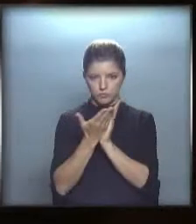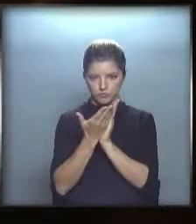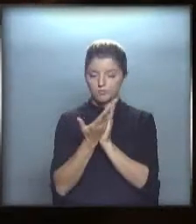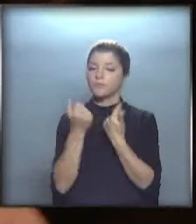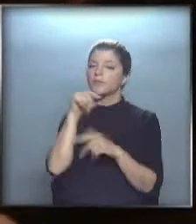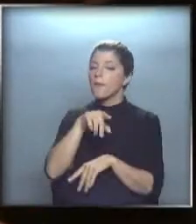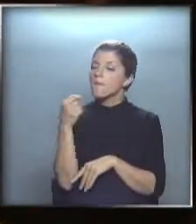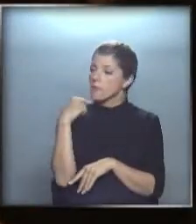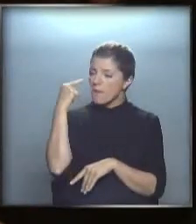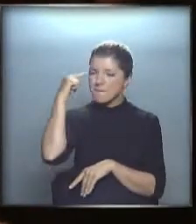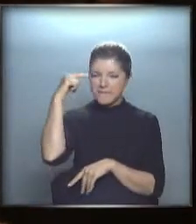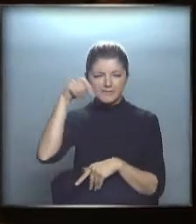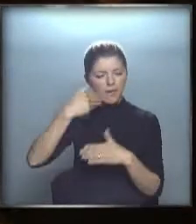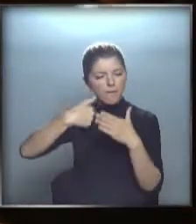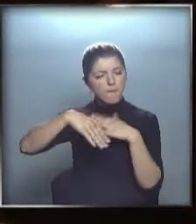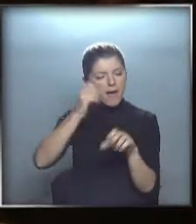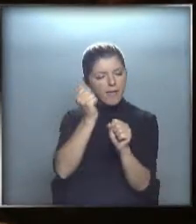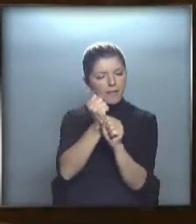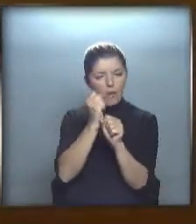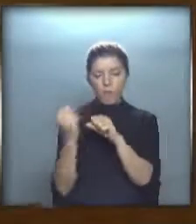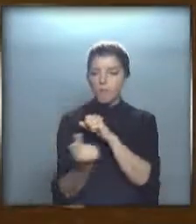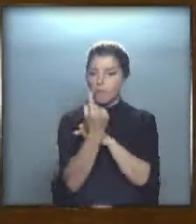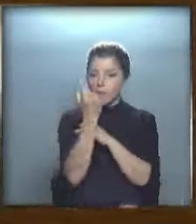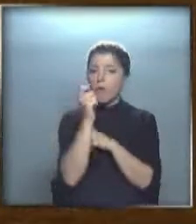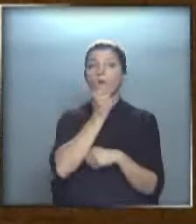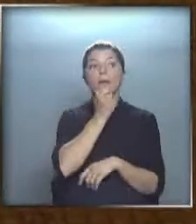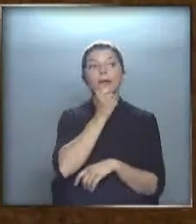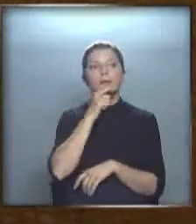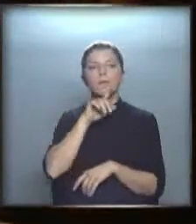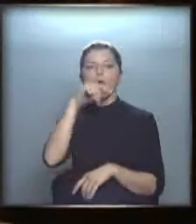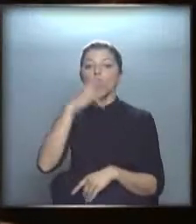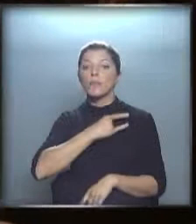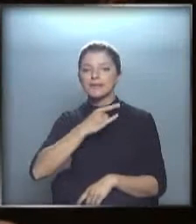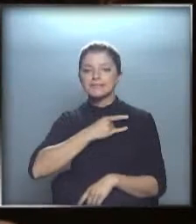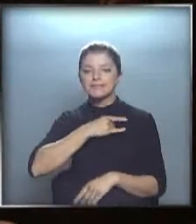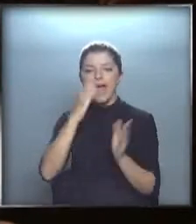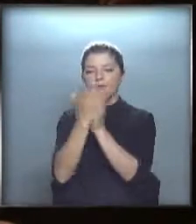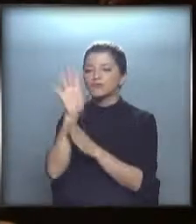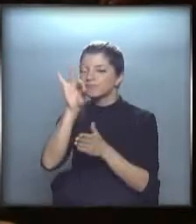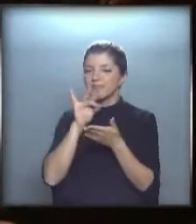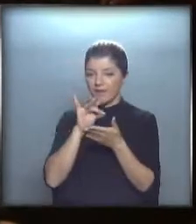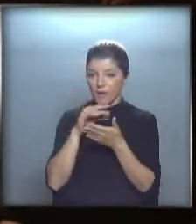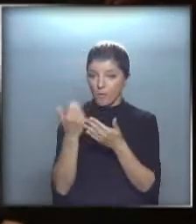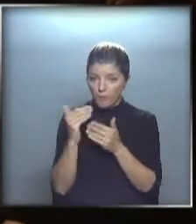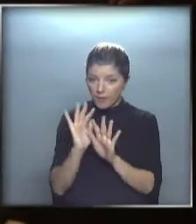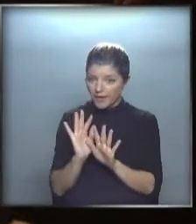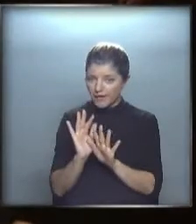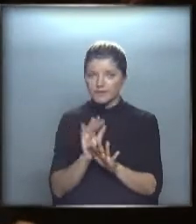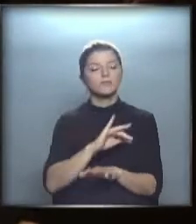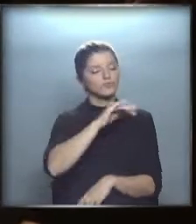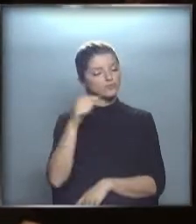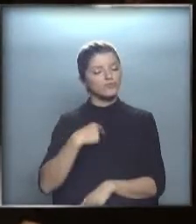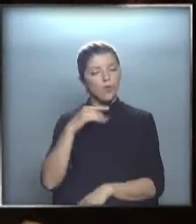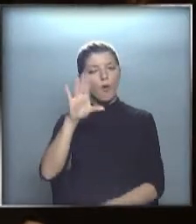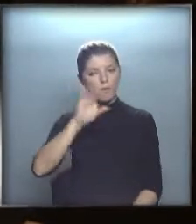que está preparado como para lanzarse a otra, a elegir una carrera, a trabajar? Sí, ya pensé en una